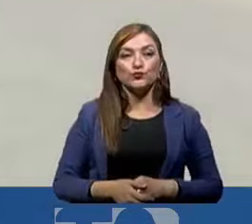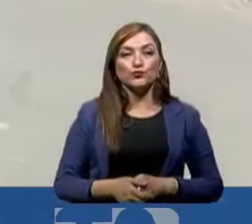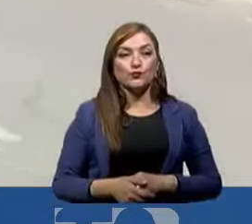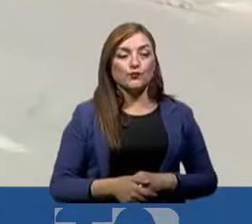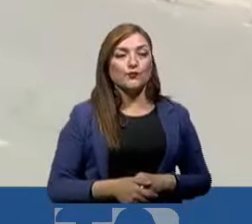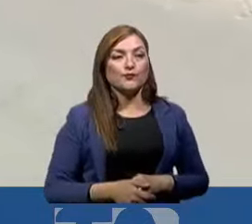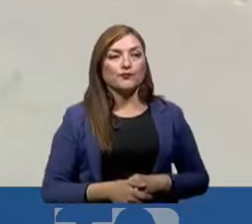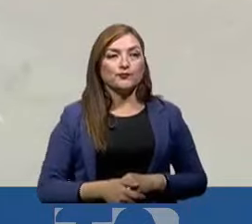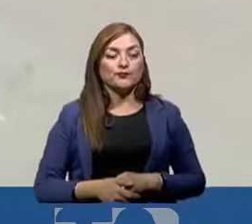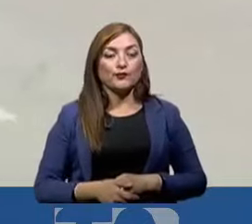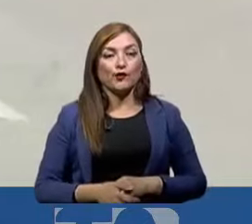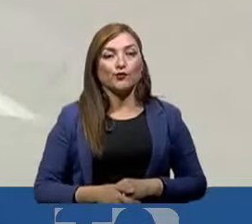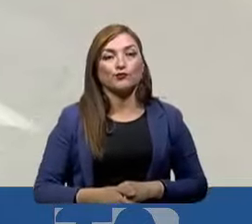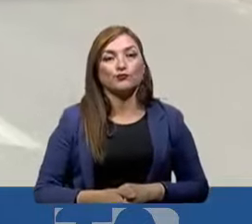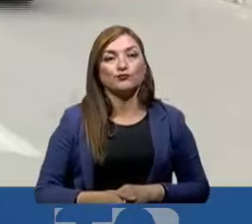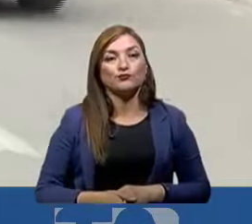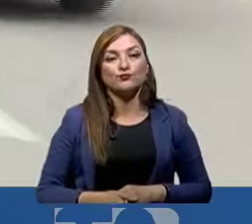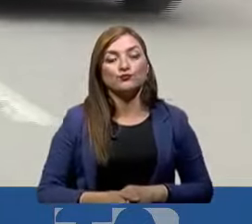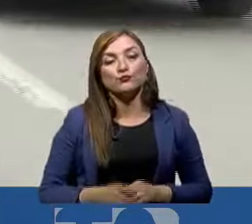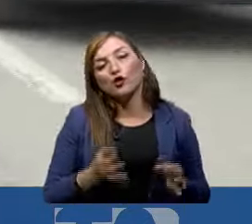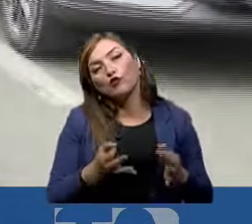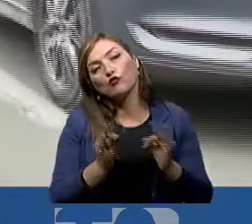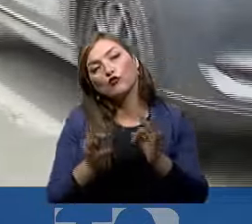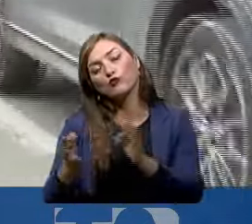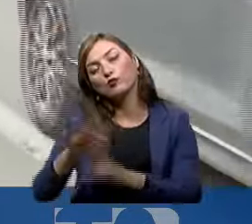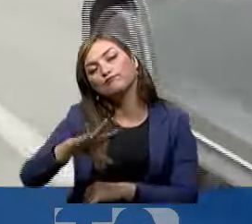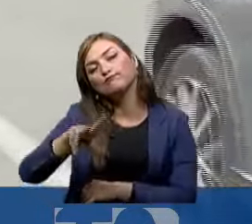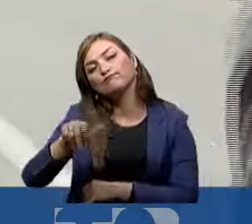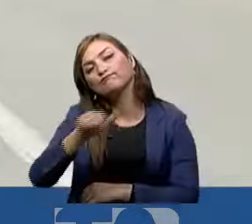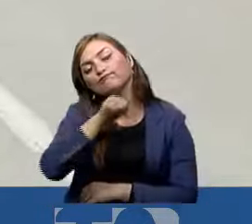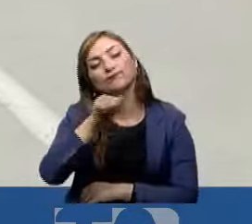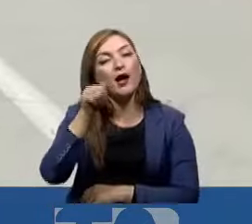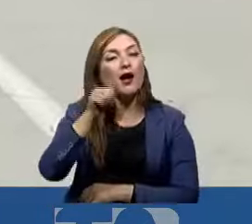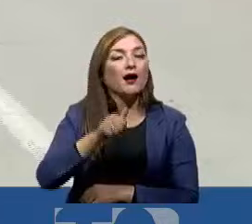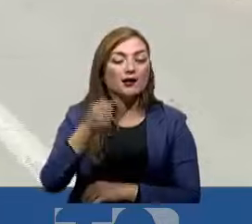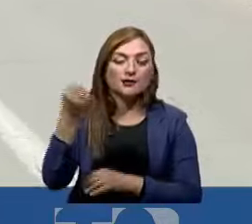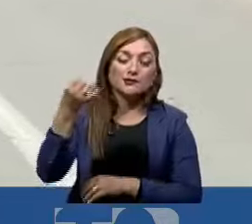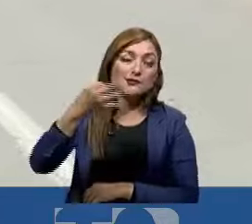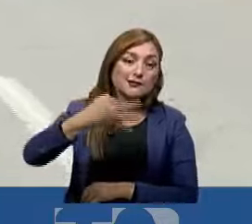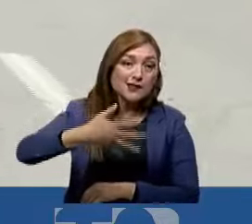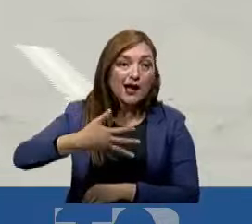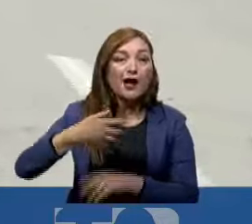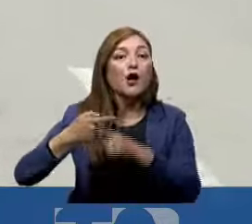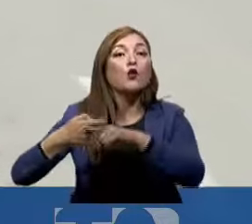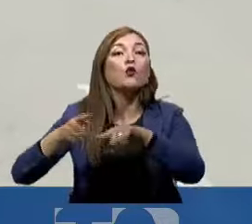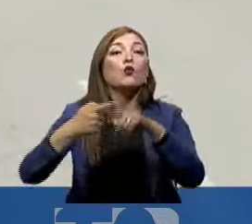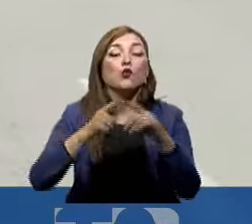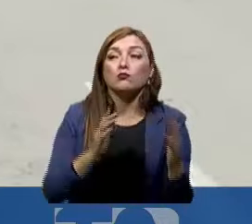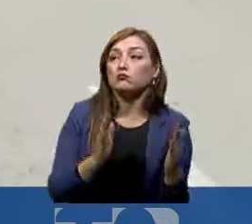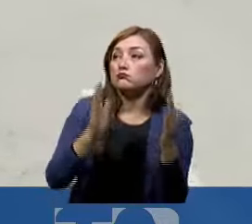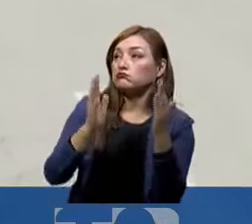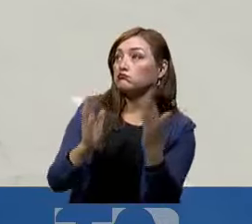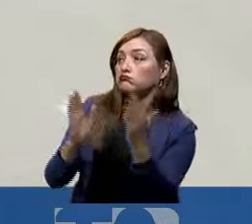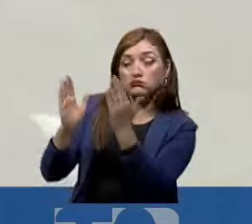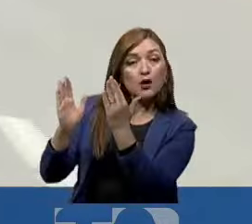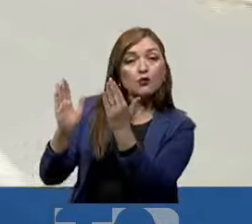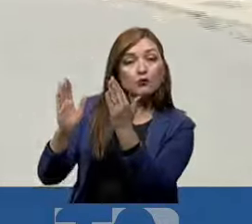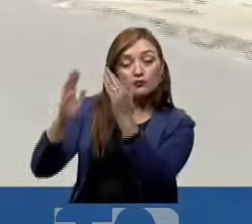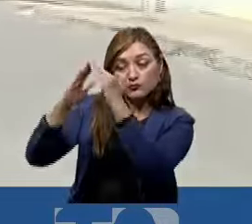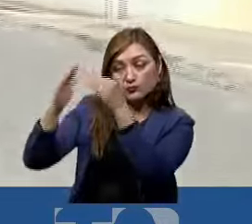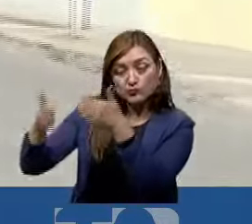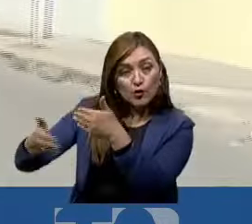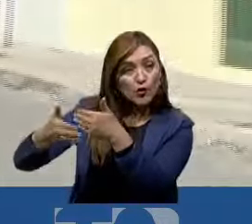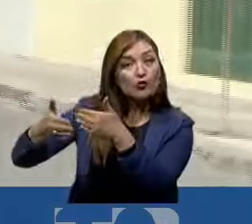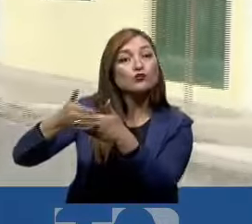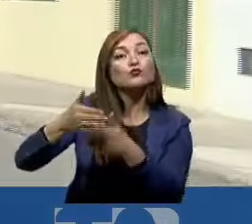los vecinos acá, son varios modus operandi que aplican los delincuentes. Por ejemplo, hay varios edificios, varios conjuntos habitacionales.